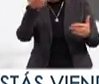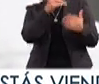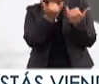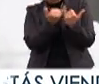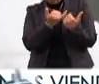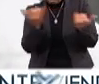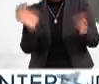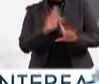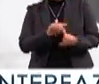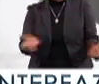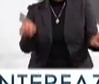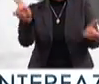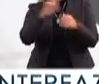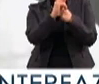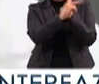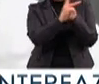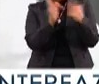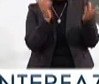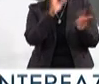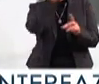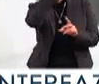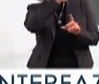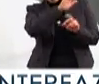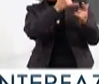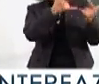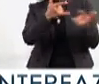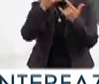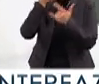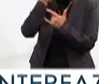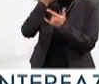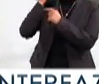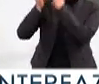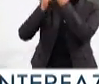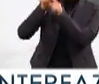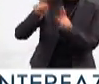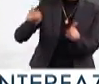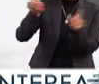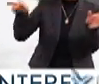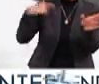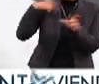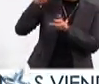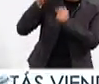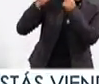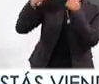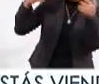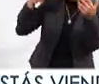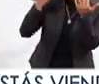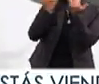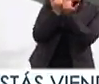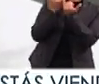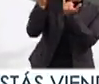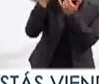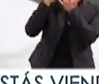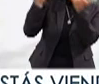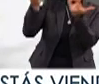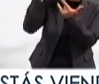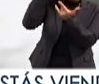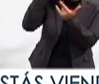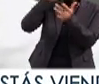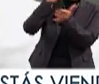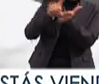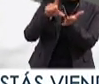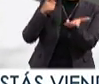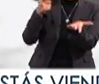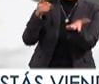una ciudad con otra un país con otro porque la cultura la historia las tradiciones son muy distintas pues si hay elementos comunes y la historia nos enseña muchas veces